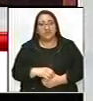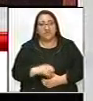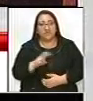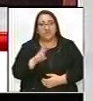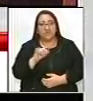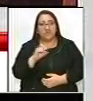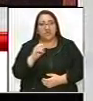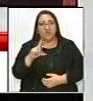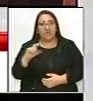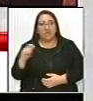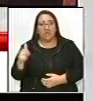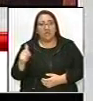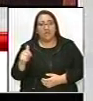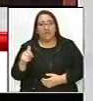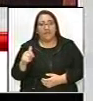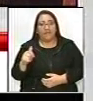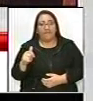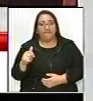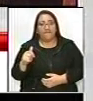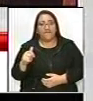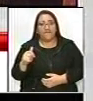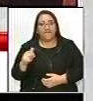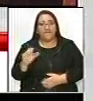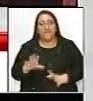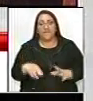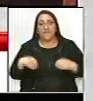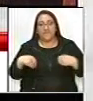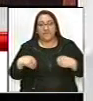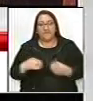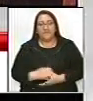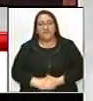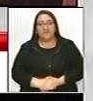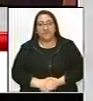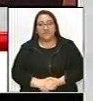Violeta López. Violeta López, abstención.